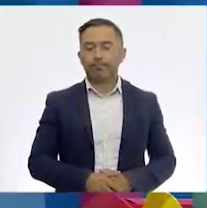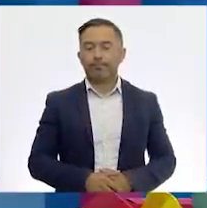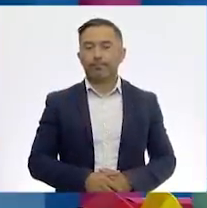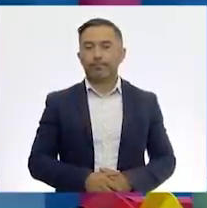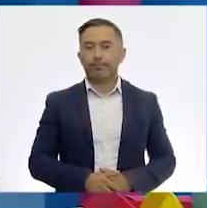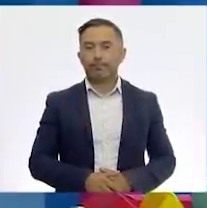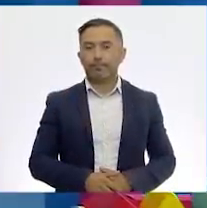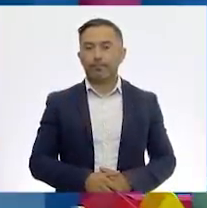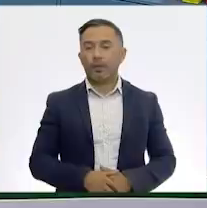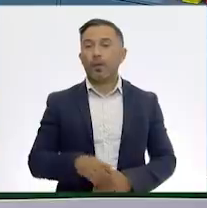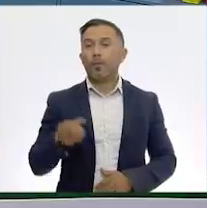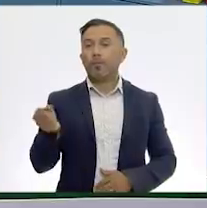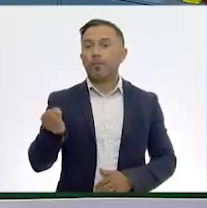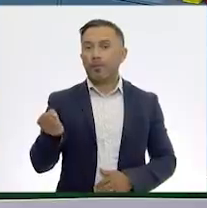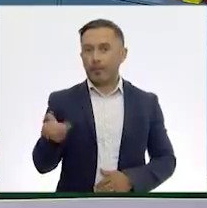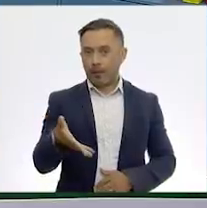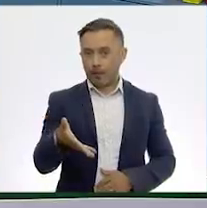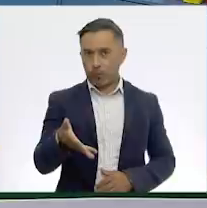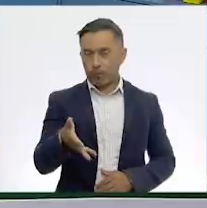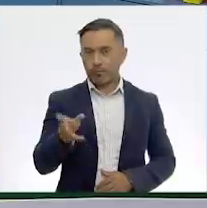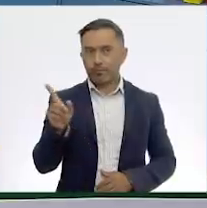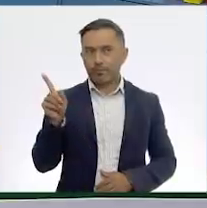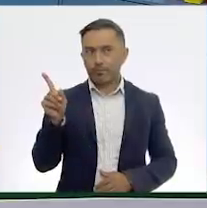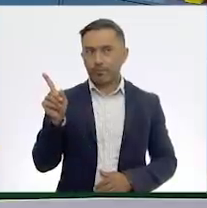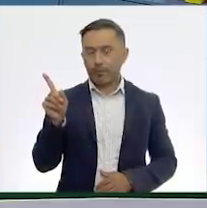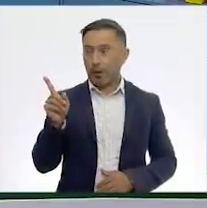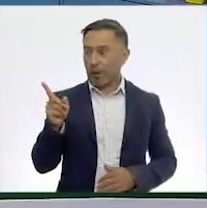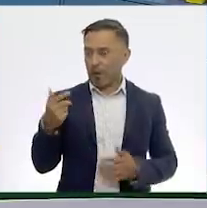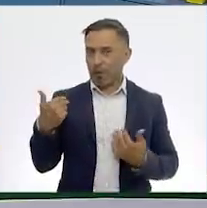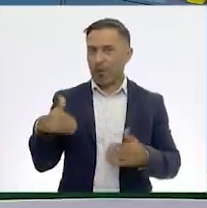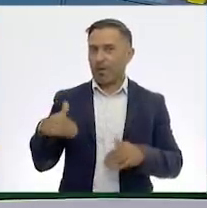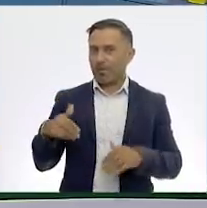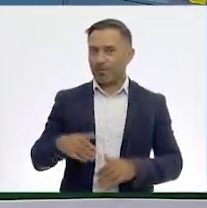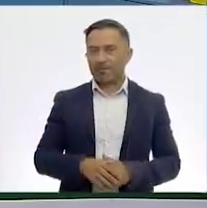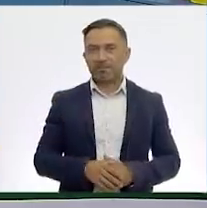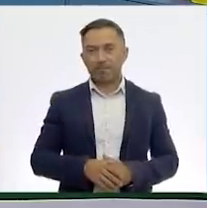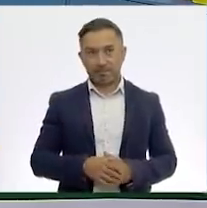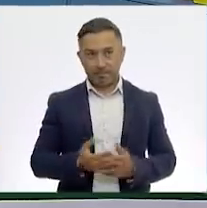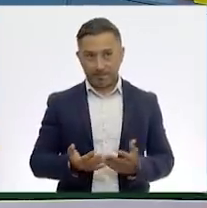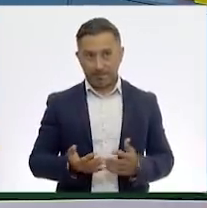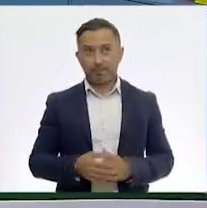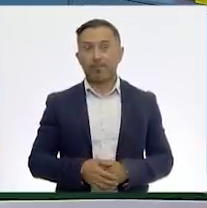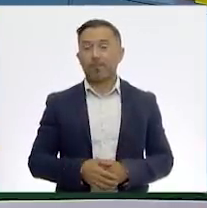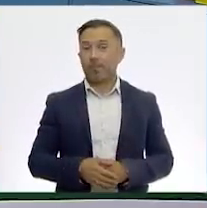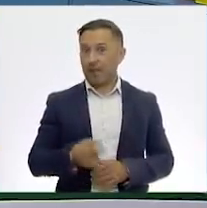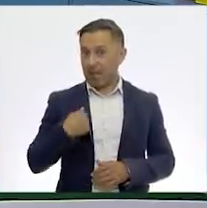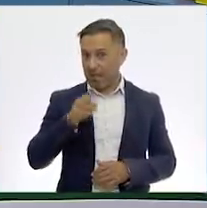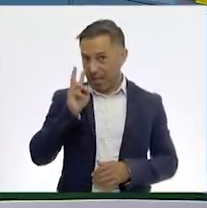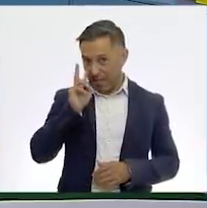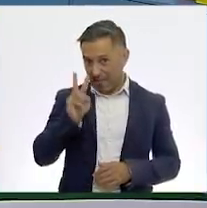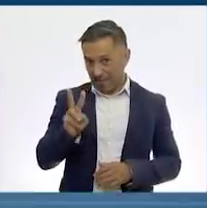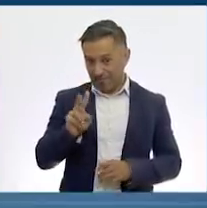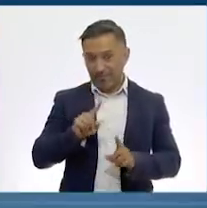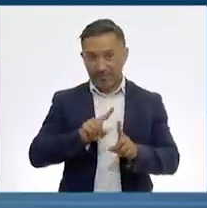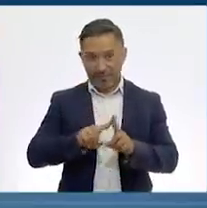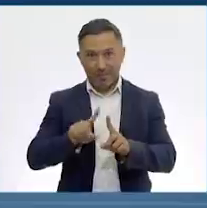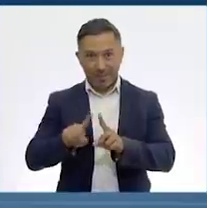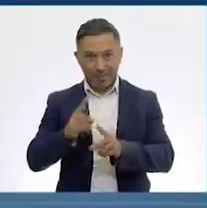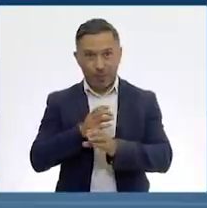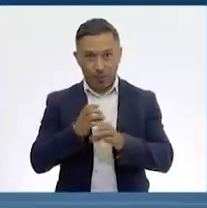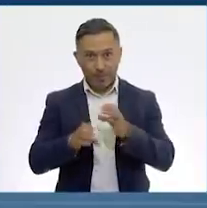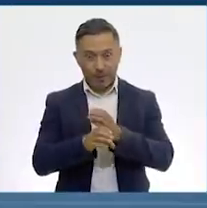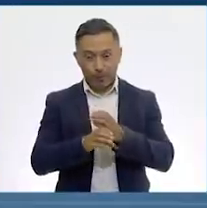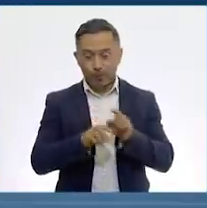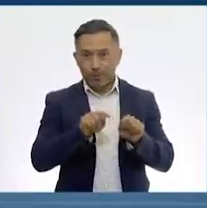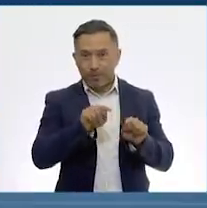y un dado. Oh, wow. Entonces, como podemos ver, estos objetos que nosotros podemos encontrar